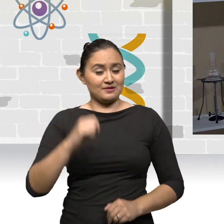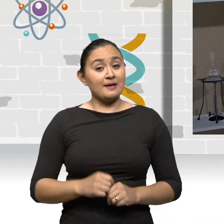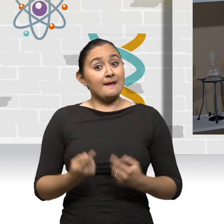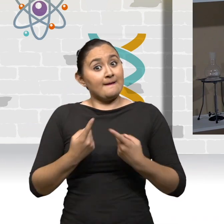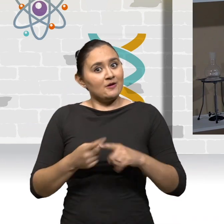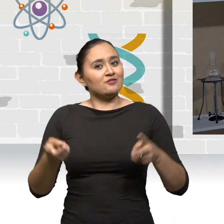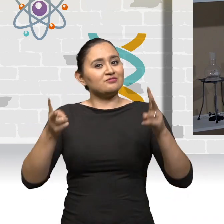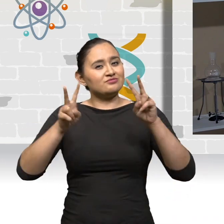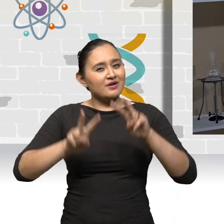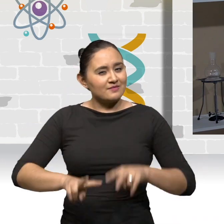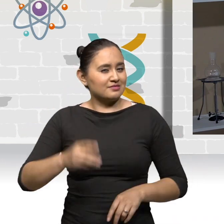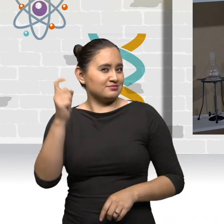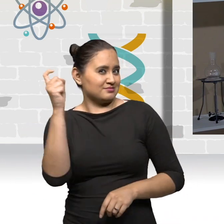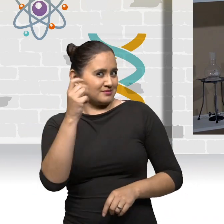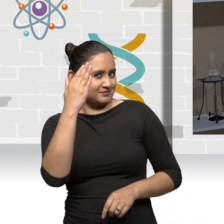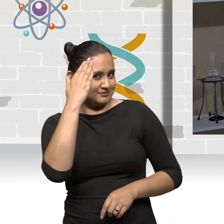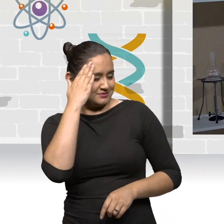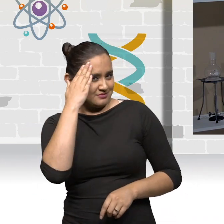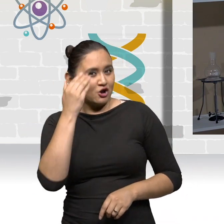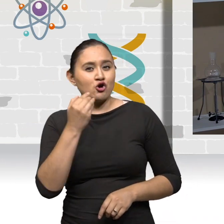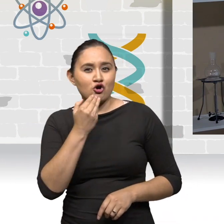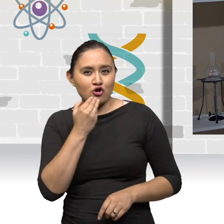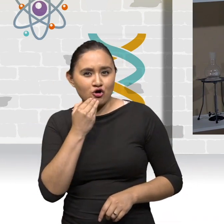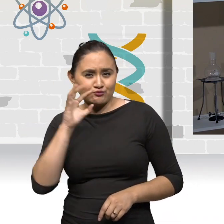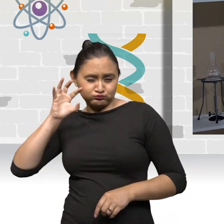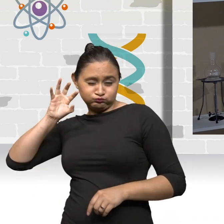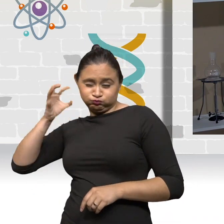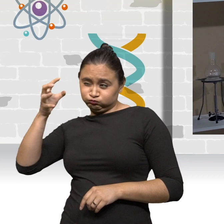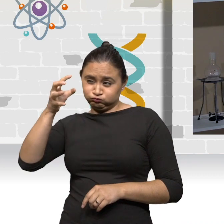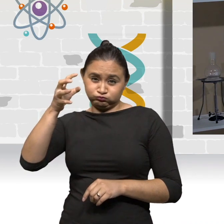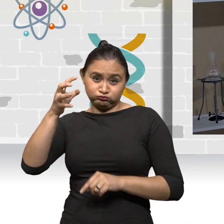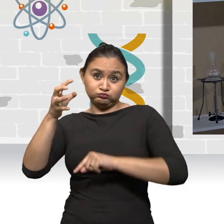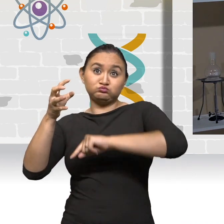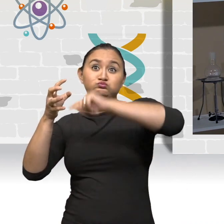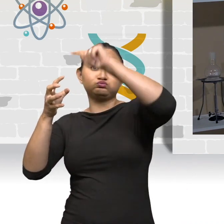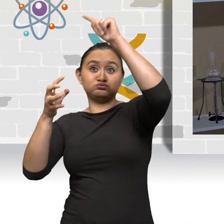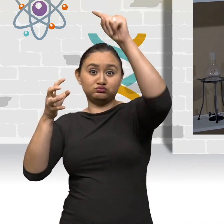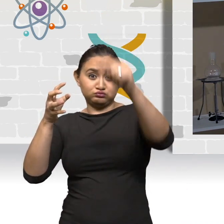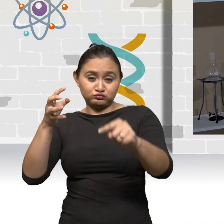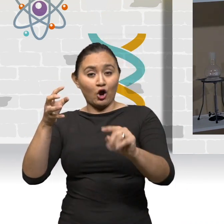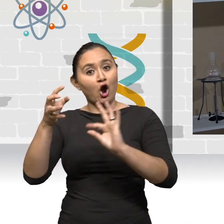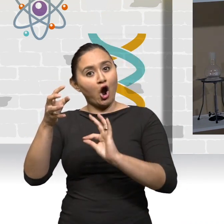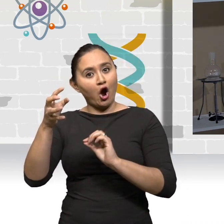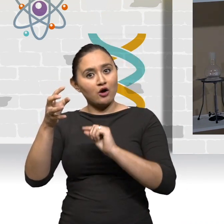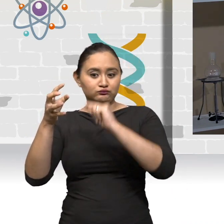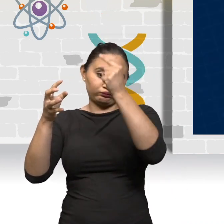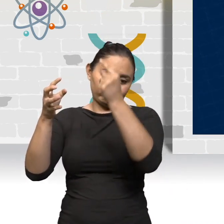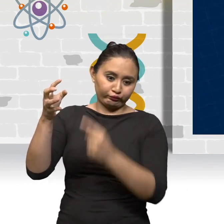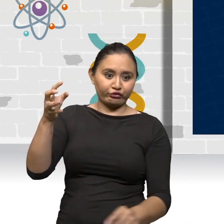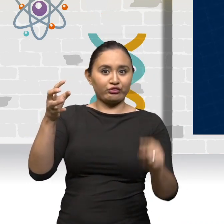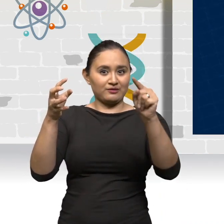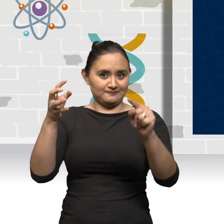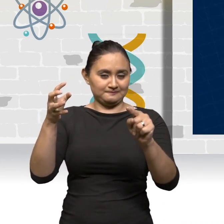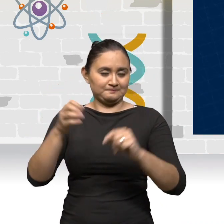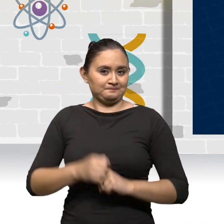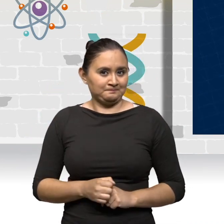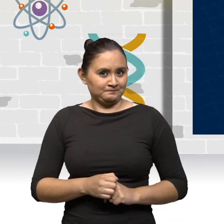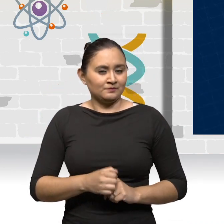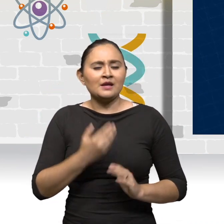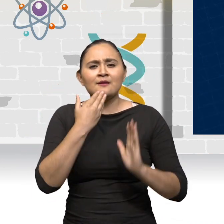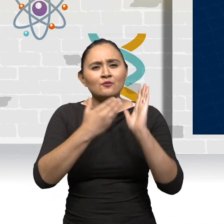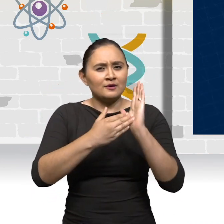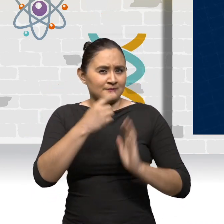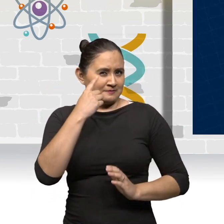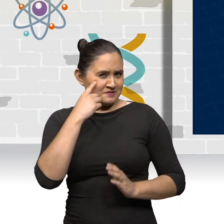decir que ganará el que conozca el ángulo correcto que permita que la pelota tenga un mayor desplazamiento. Cuando arrojamos